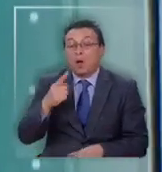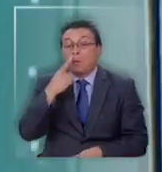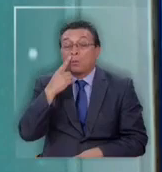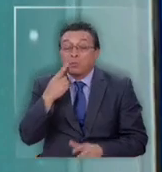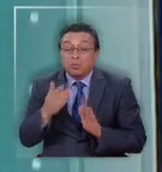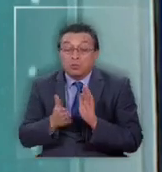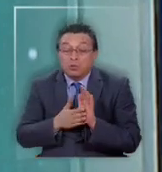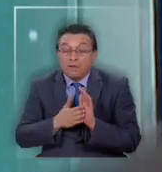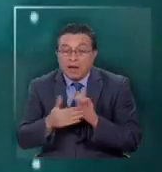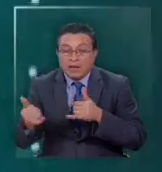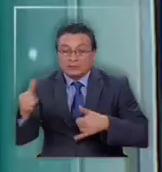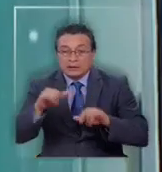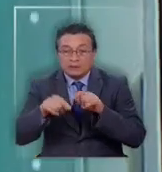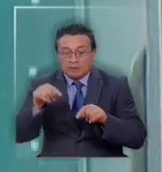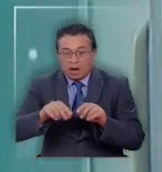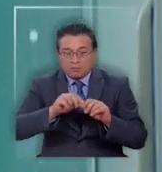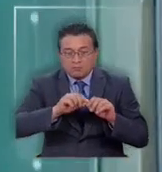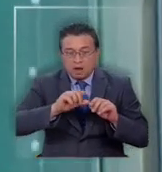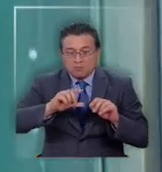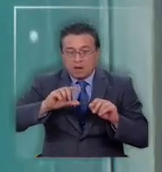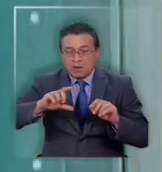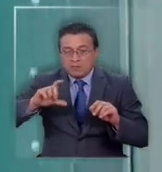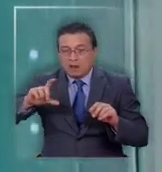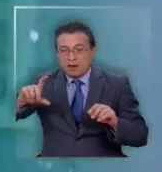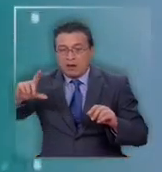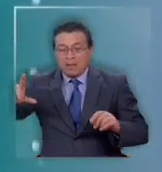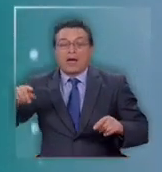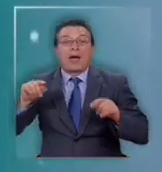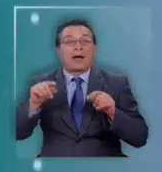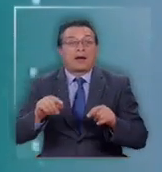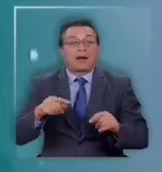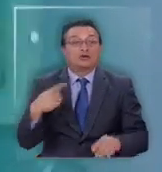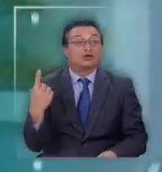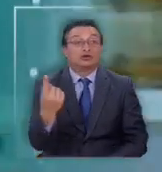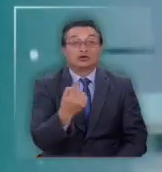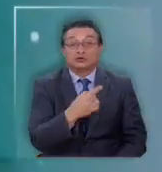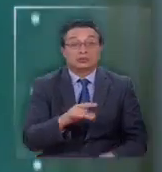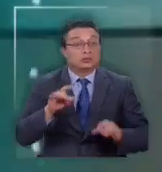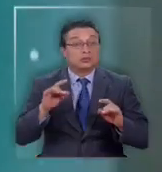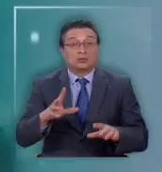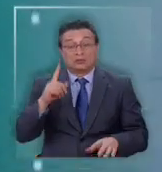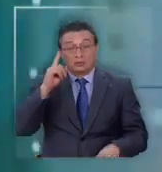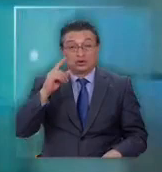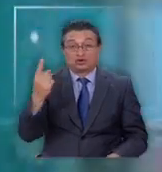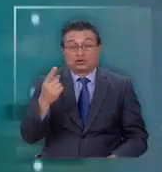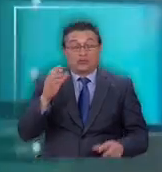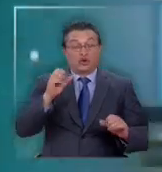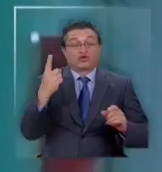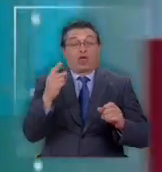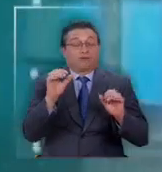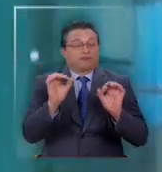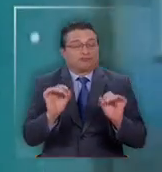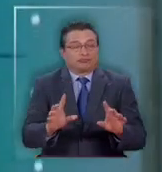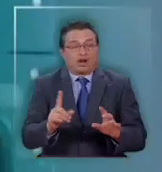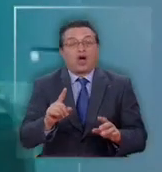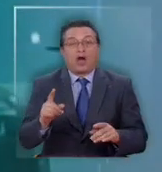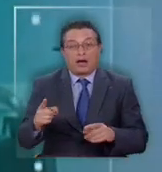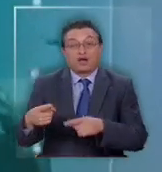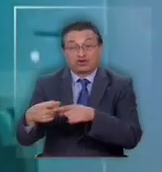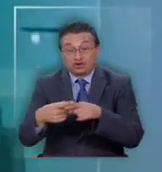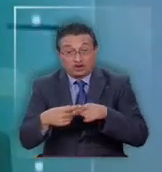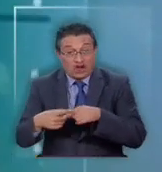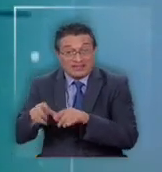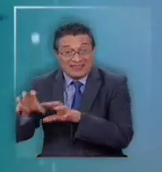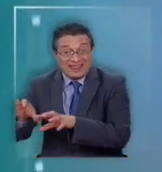por estos días crece y crece de una manera que nadie es capaz de asimilarlo por sí solo entonces las sociedades de investigación